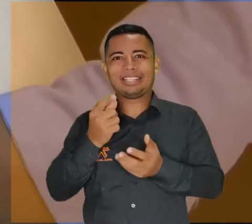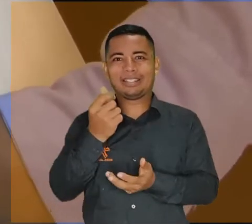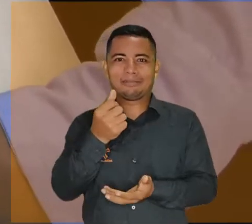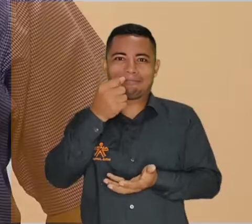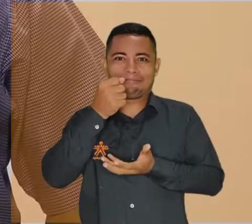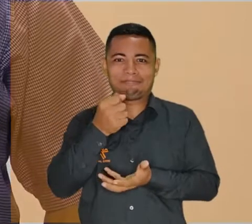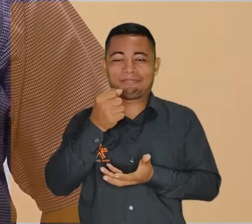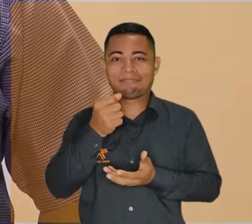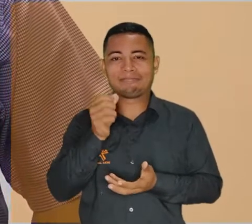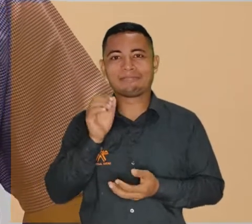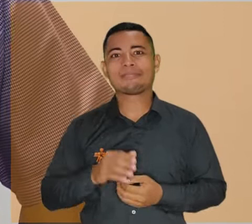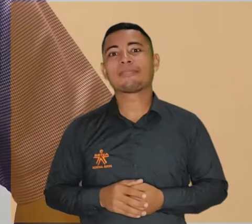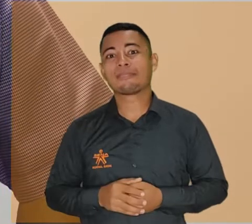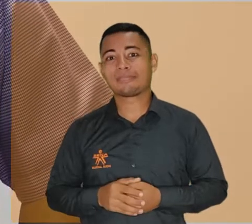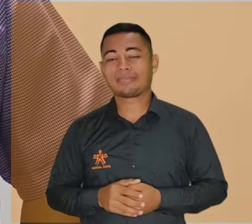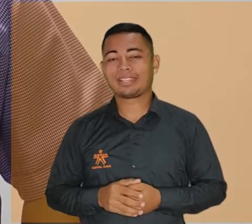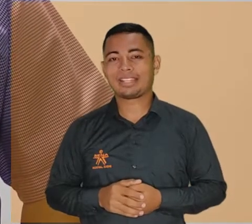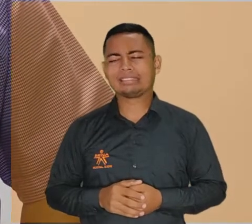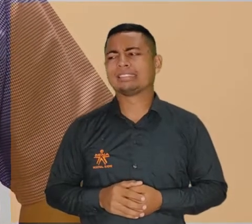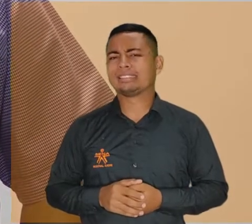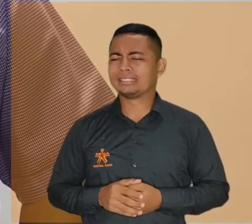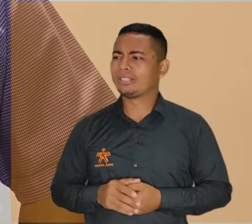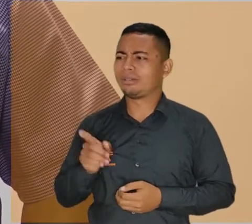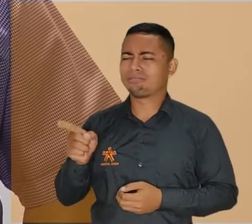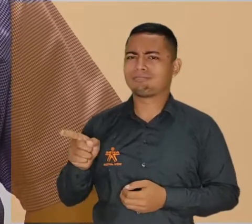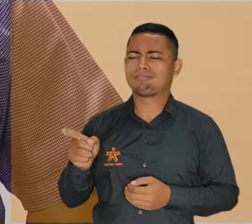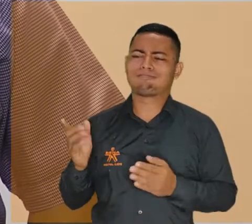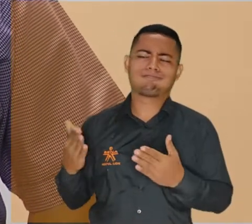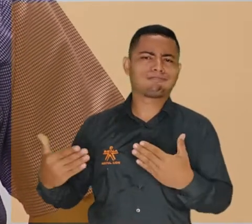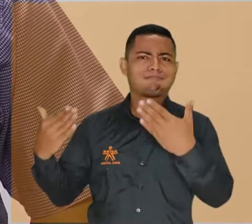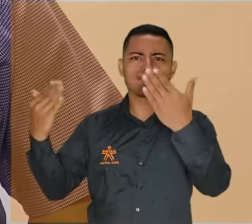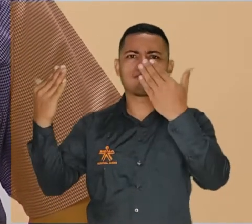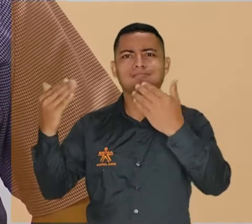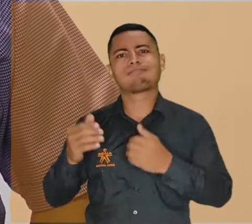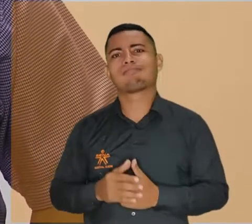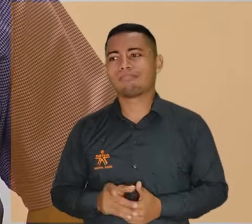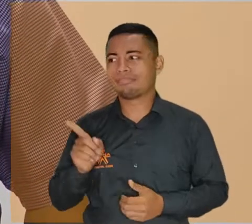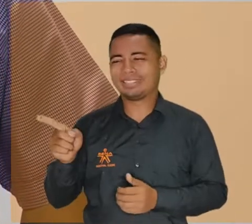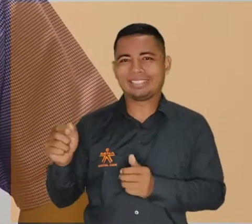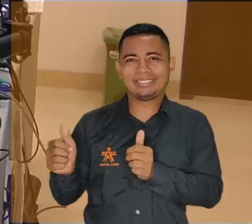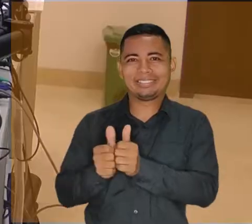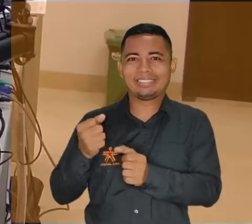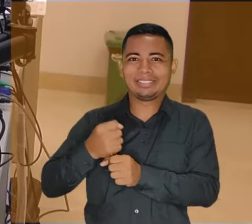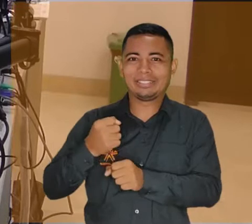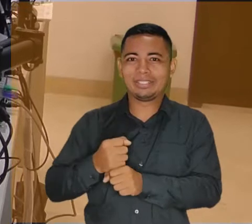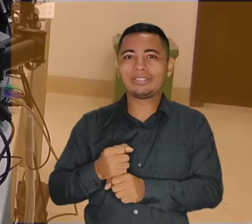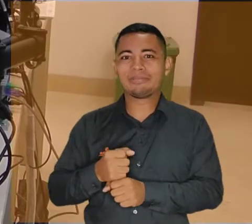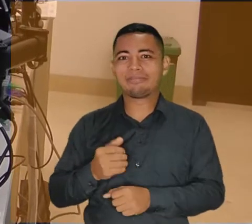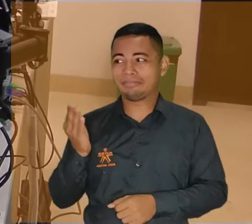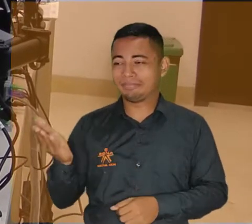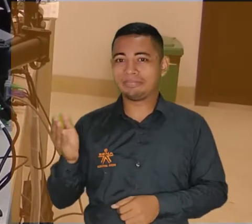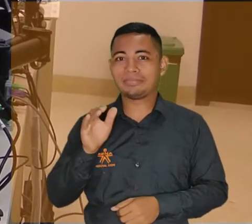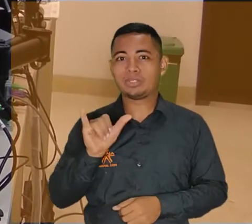de tesorería. Hoy quiero exaltar la labor de una de nuestras compañeras,